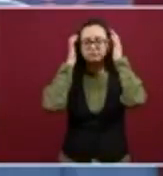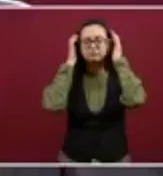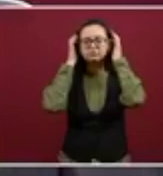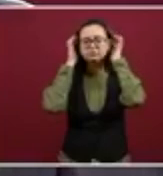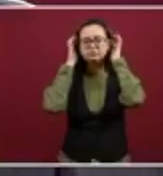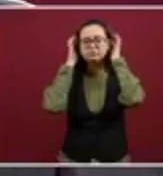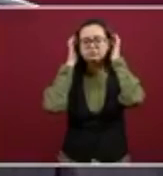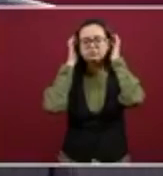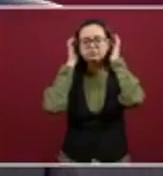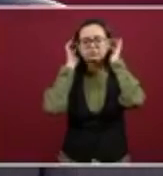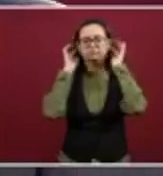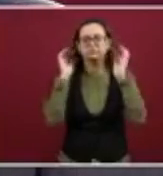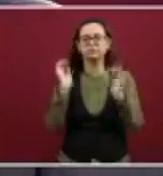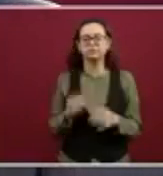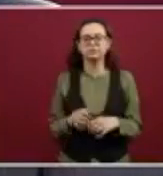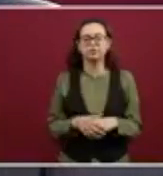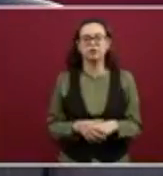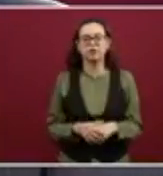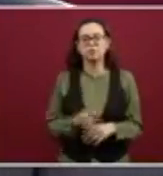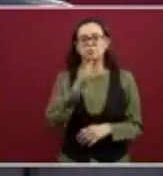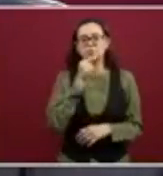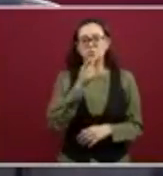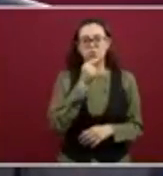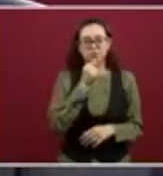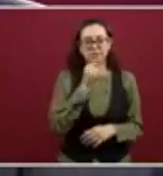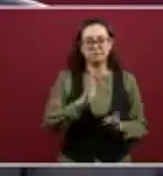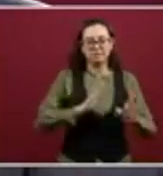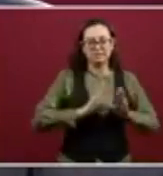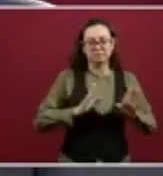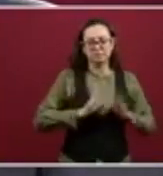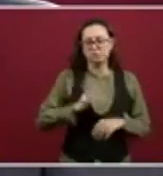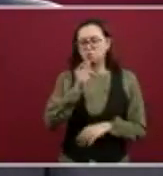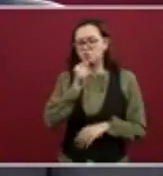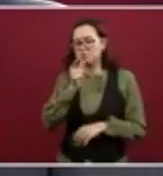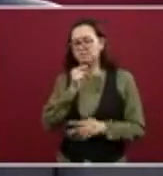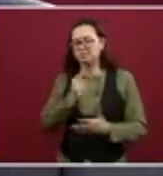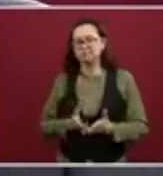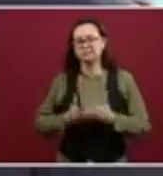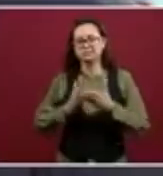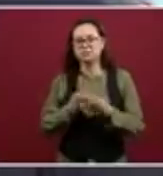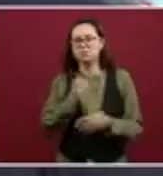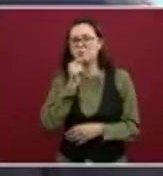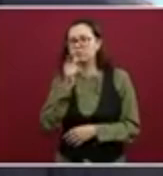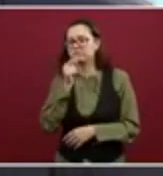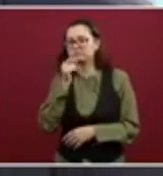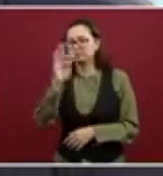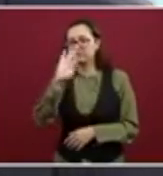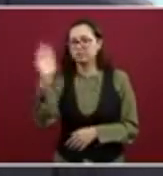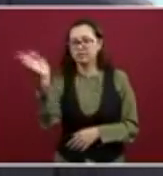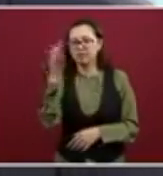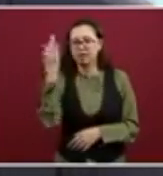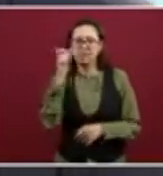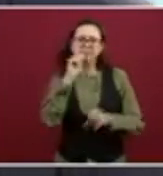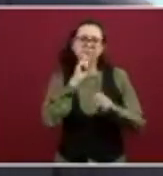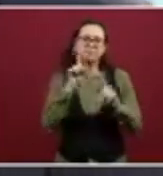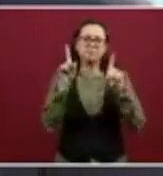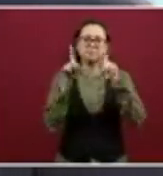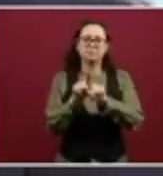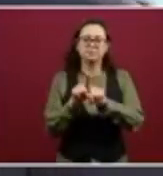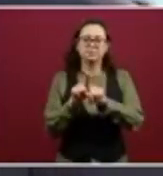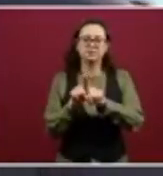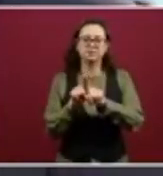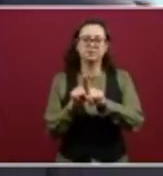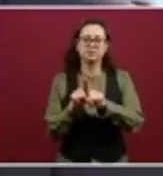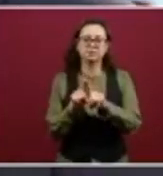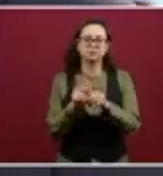policías militares, con policías navales, con los policías federales, también con elementos